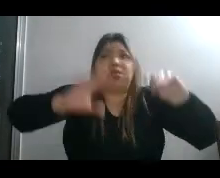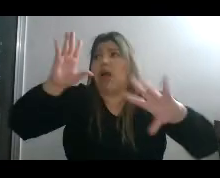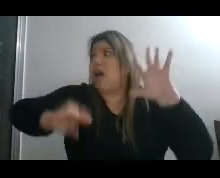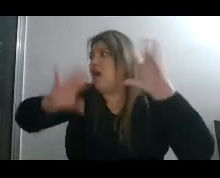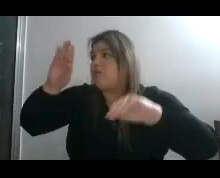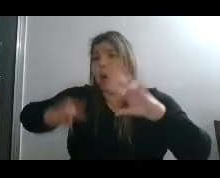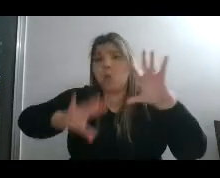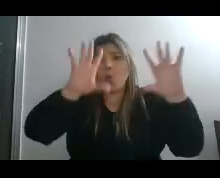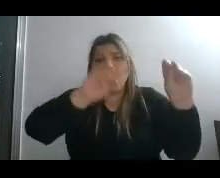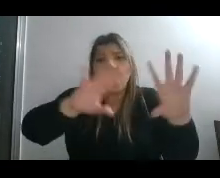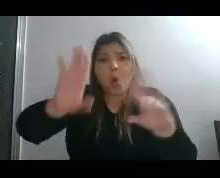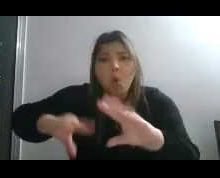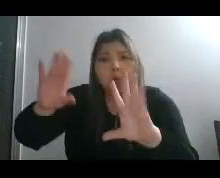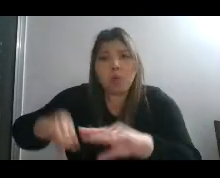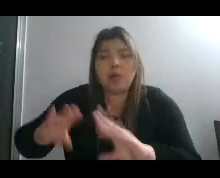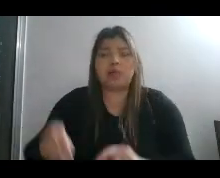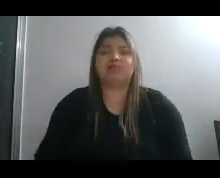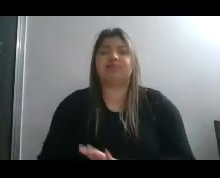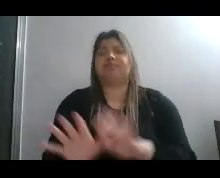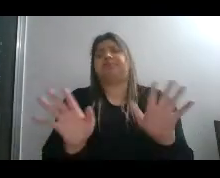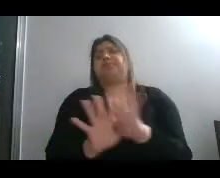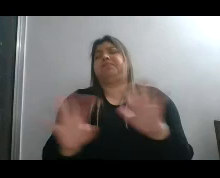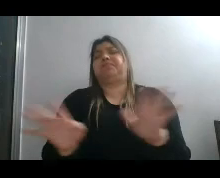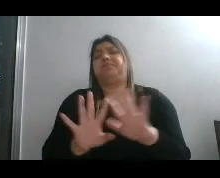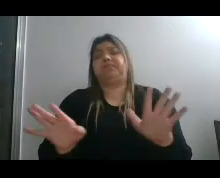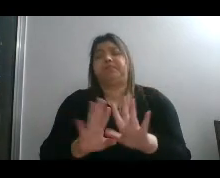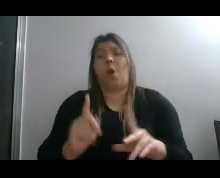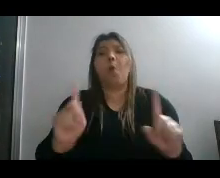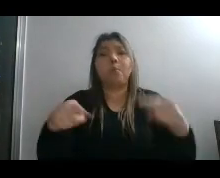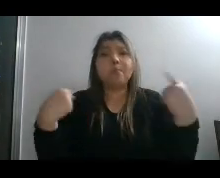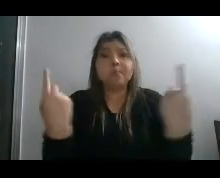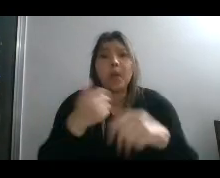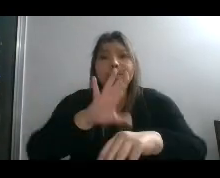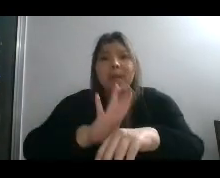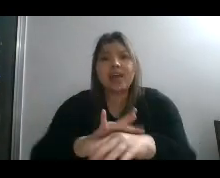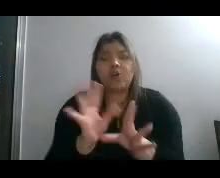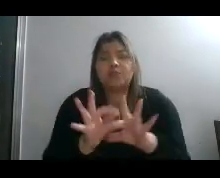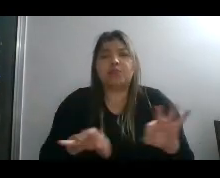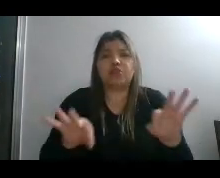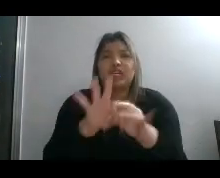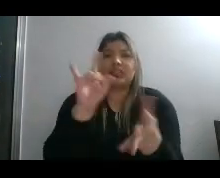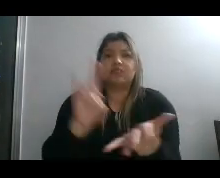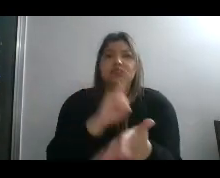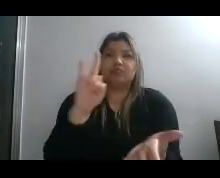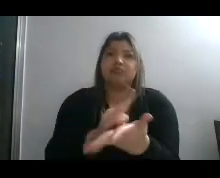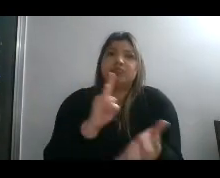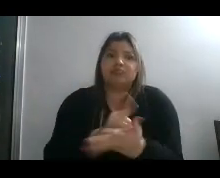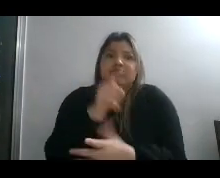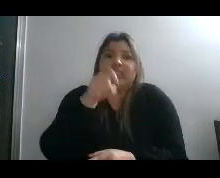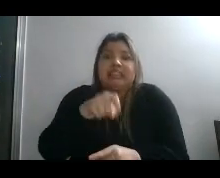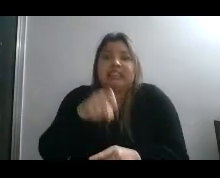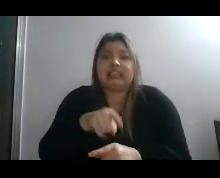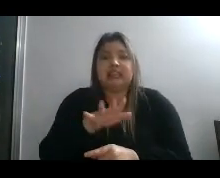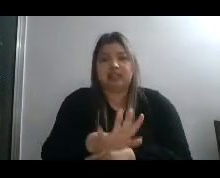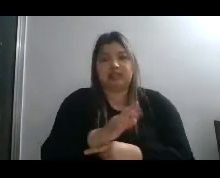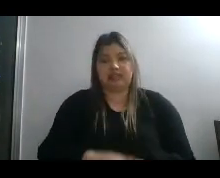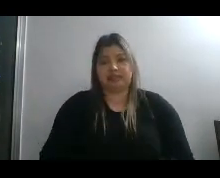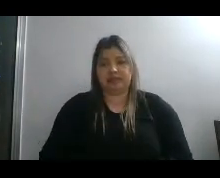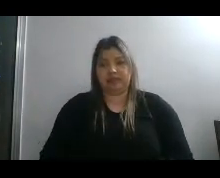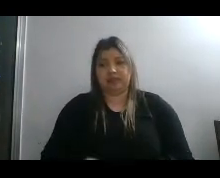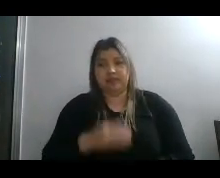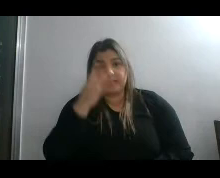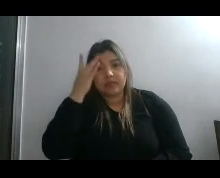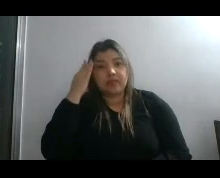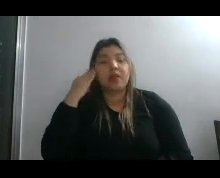para estos sectores económicos que la necesitan realmente para su tarea, ¿cierto? Entonces, obviamente, si dentro de